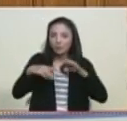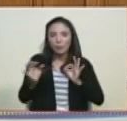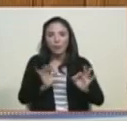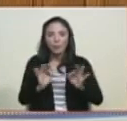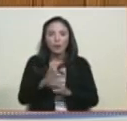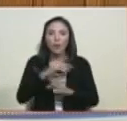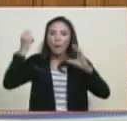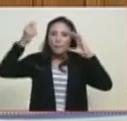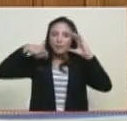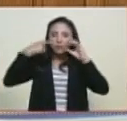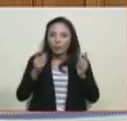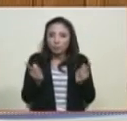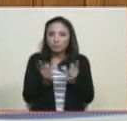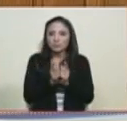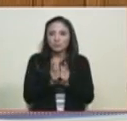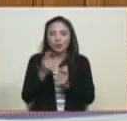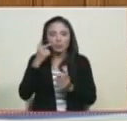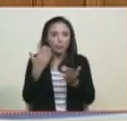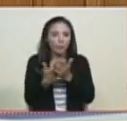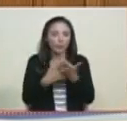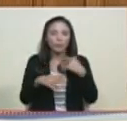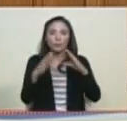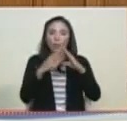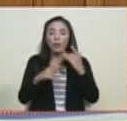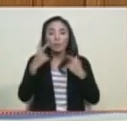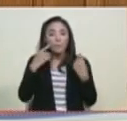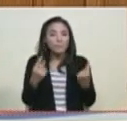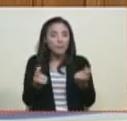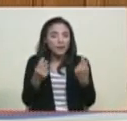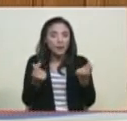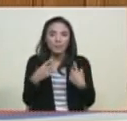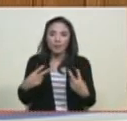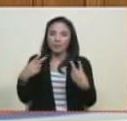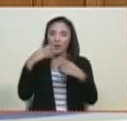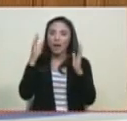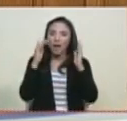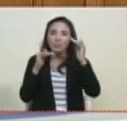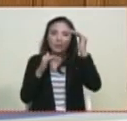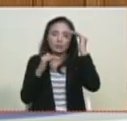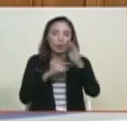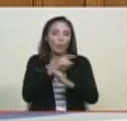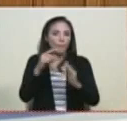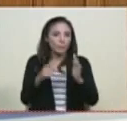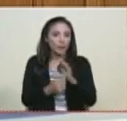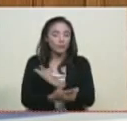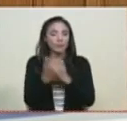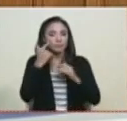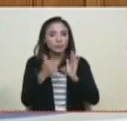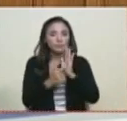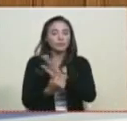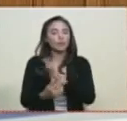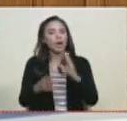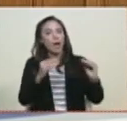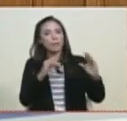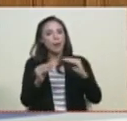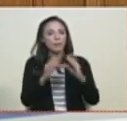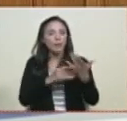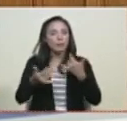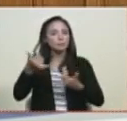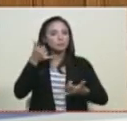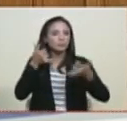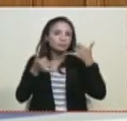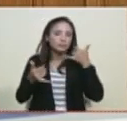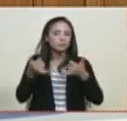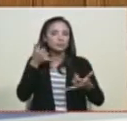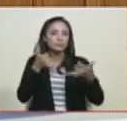una fracción de esa conversación. Quiero que presten mucha atención. Allí se encuentran conversando varios miembros del